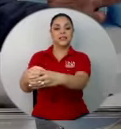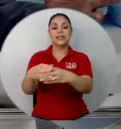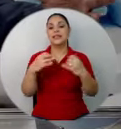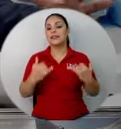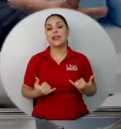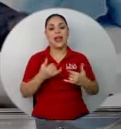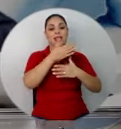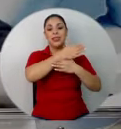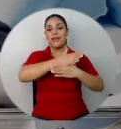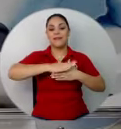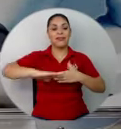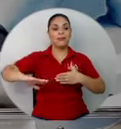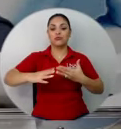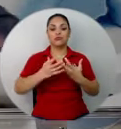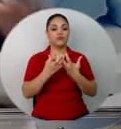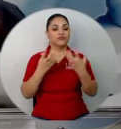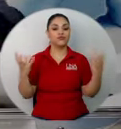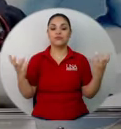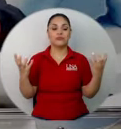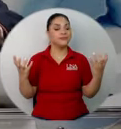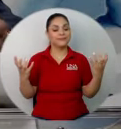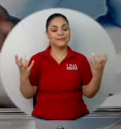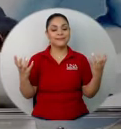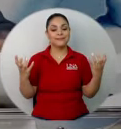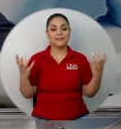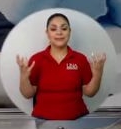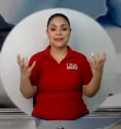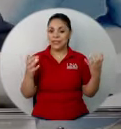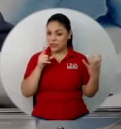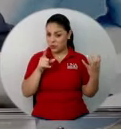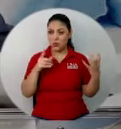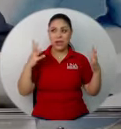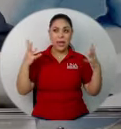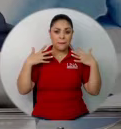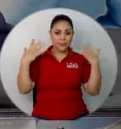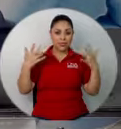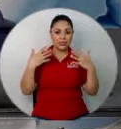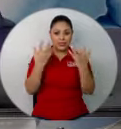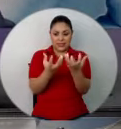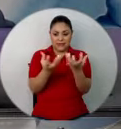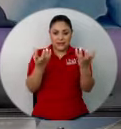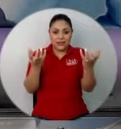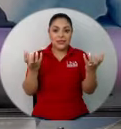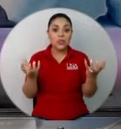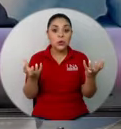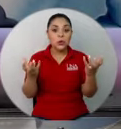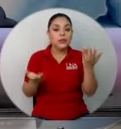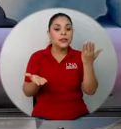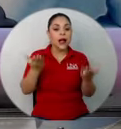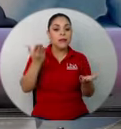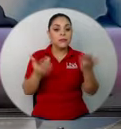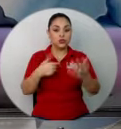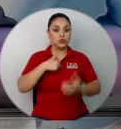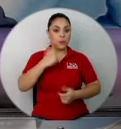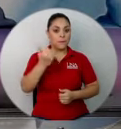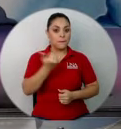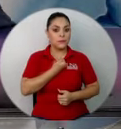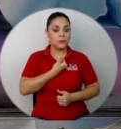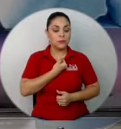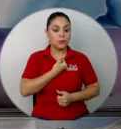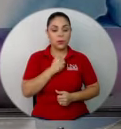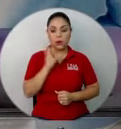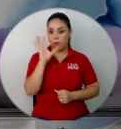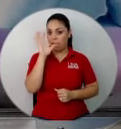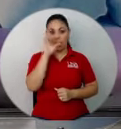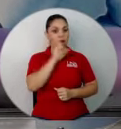ya llegamos y polarizamos, y en un ambiente también que esté polarizado, que nosotros mismos tal vez hasta sin darnos